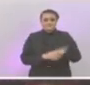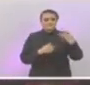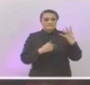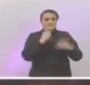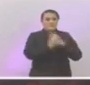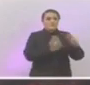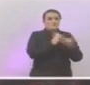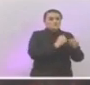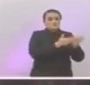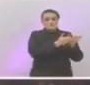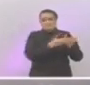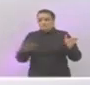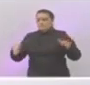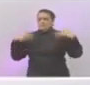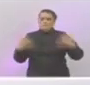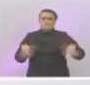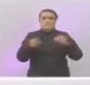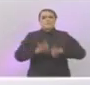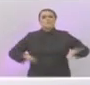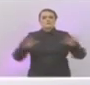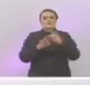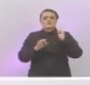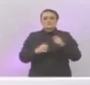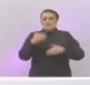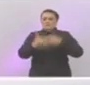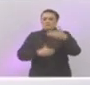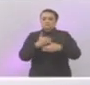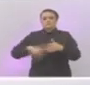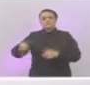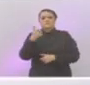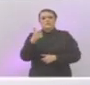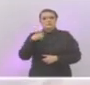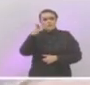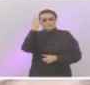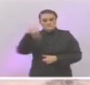Estos 4 años han sido importantes para el avance de la economía potosina.